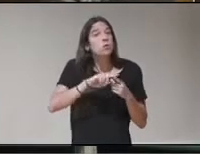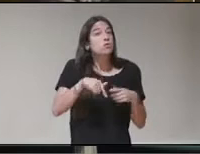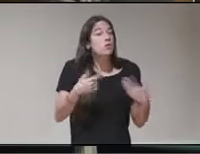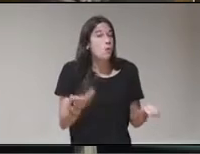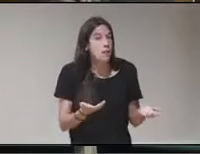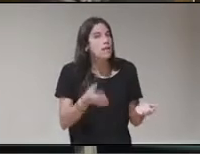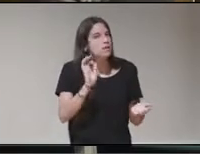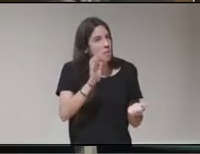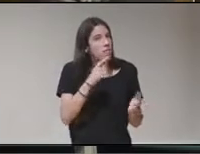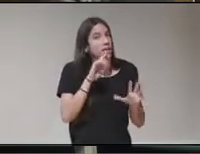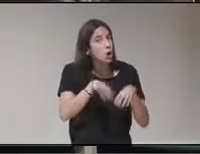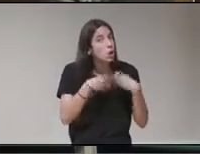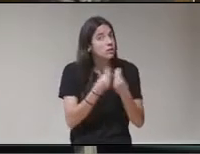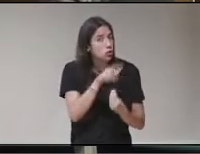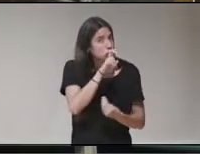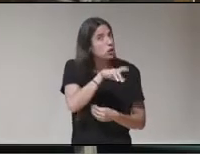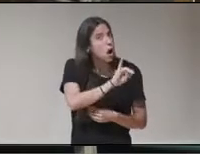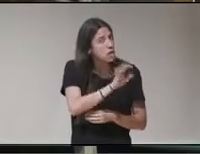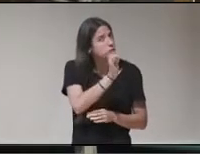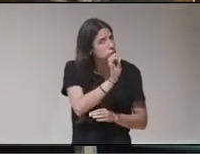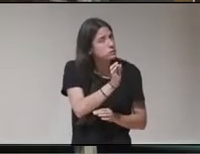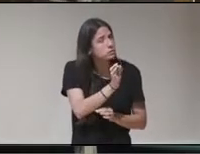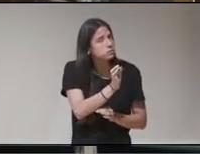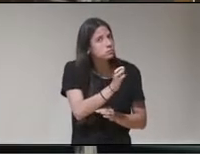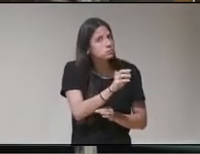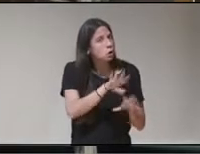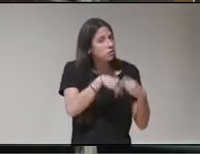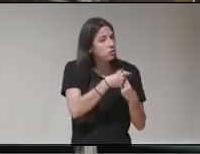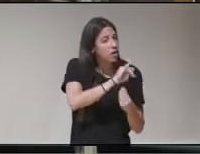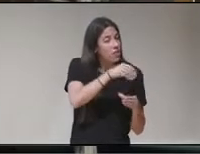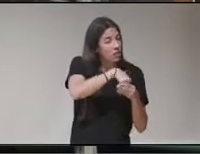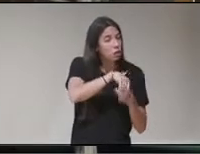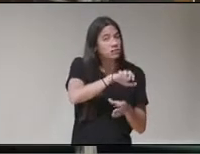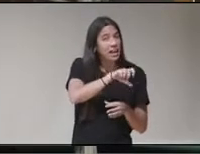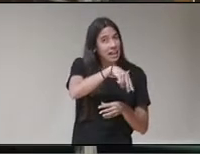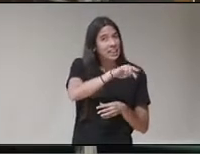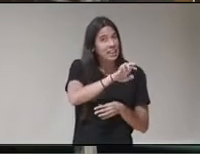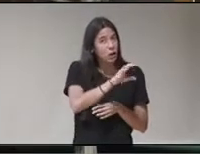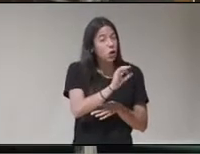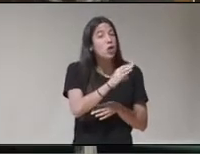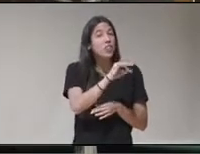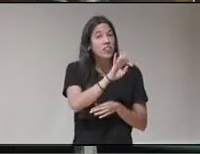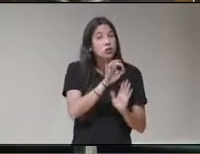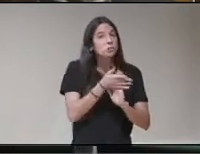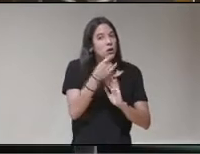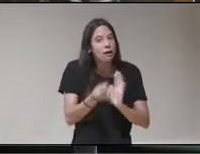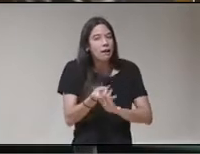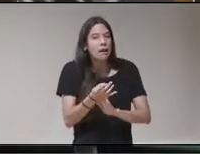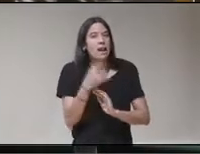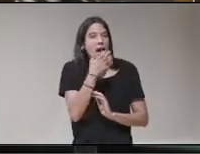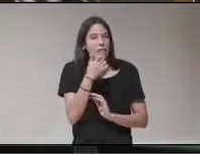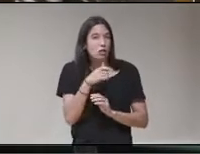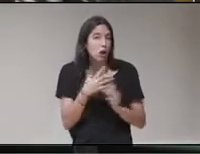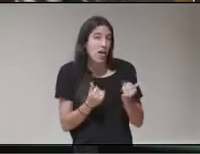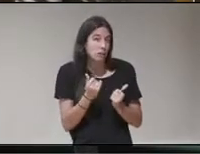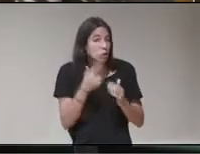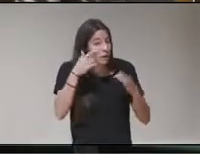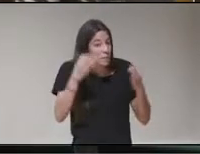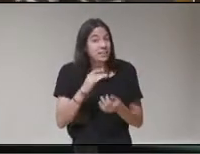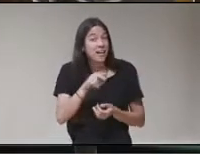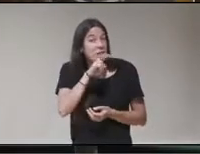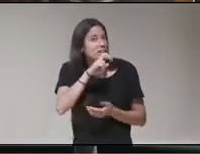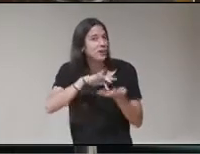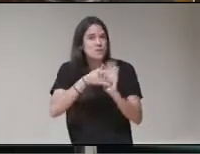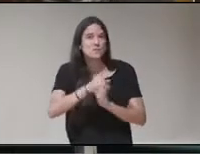cierta concentración de oxígeno dentro de los enterocitos, estos generan ácido láctico y no consumen aquel oxígeno.